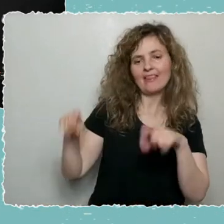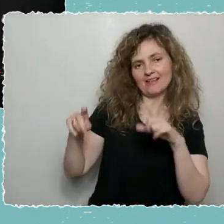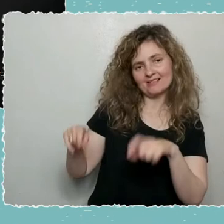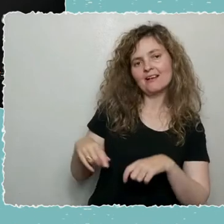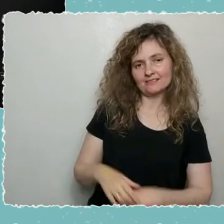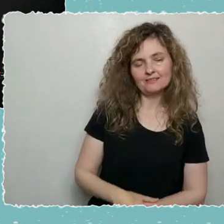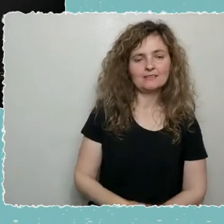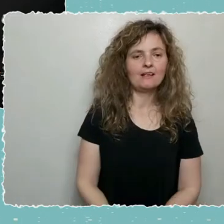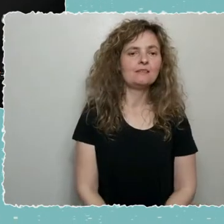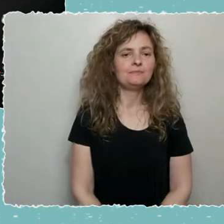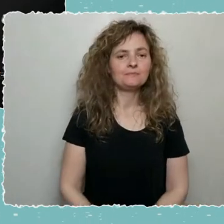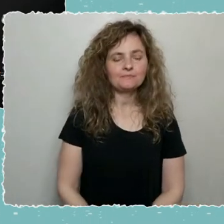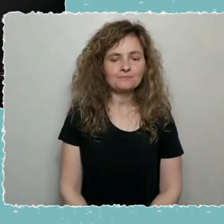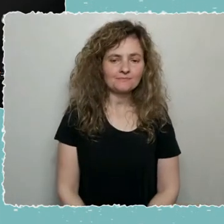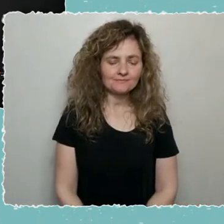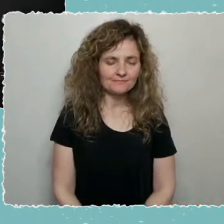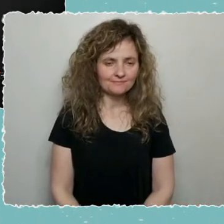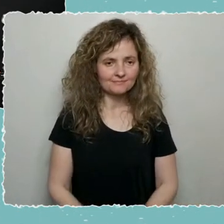de descansar.